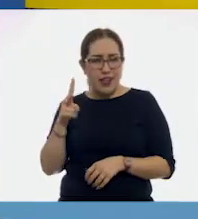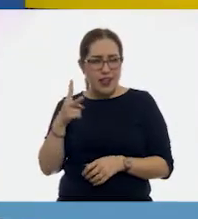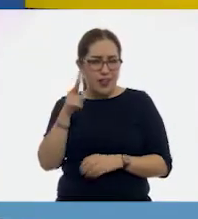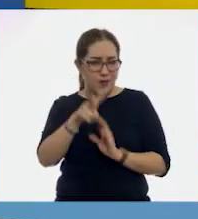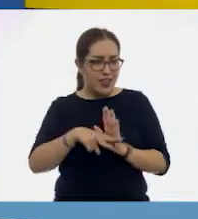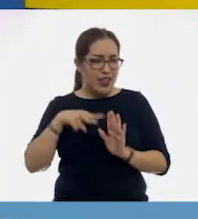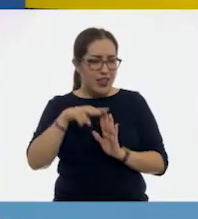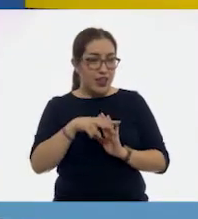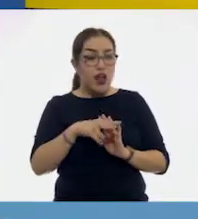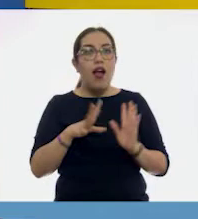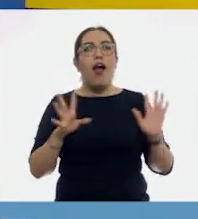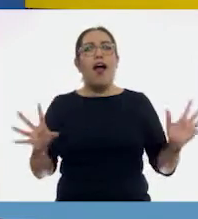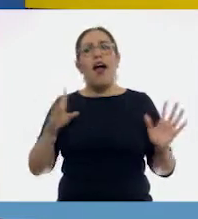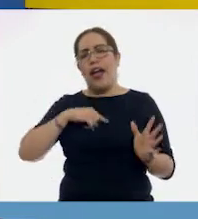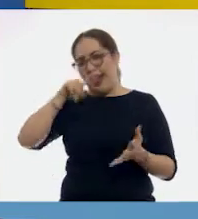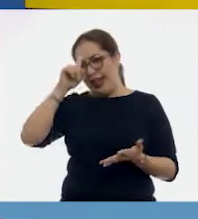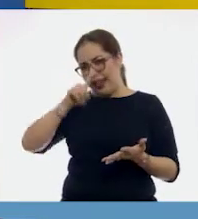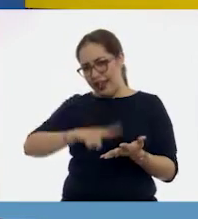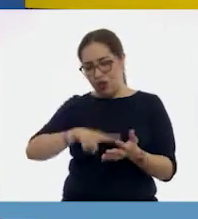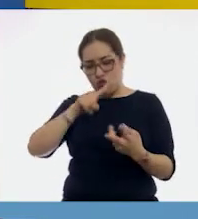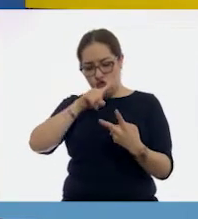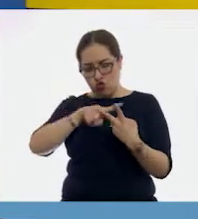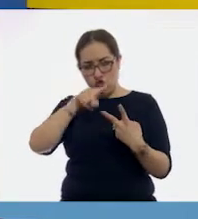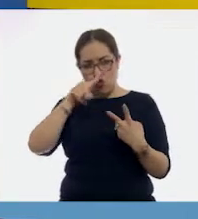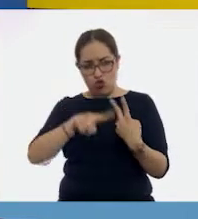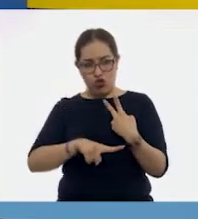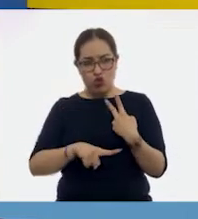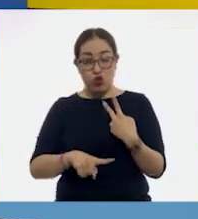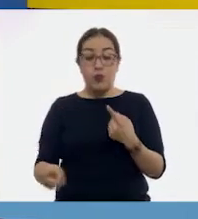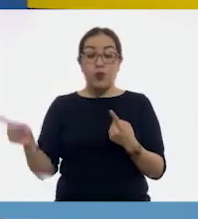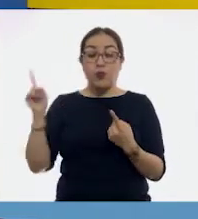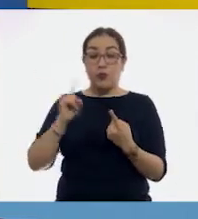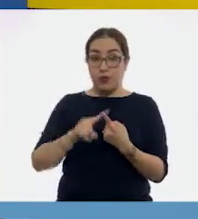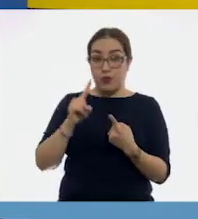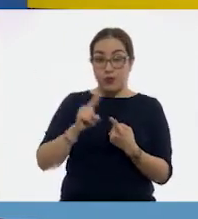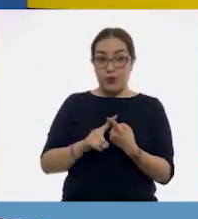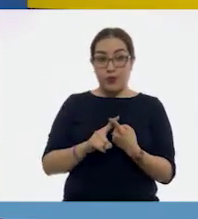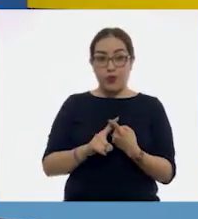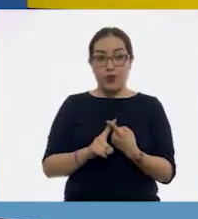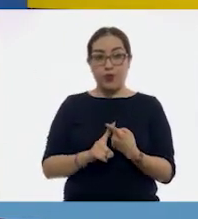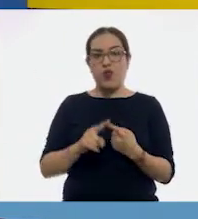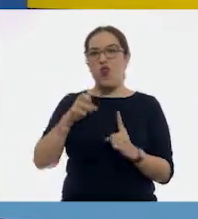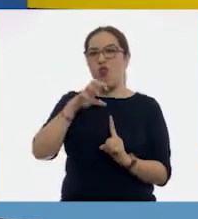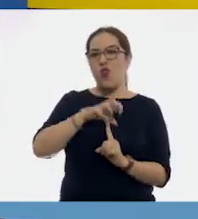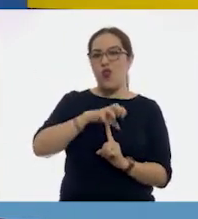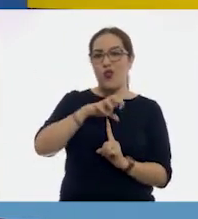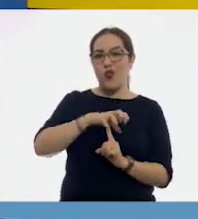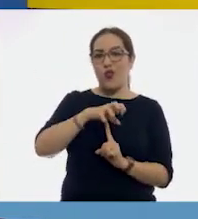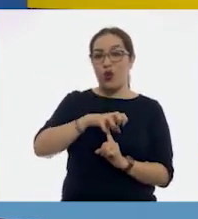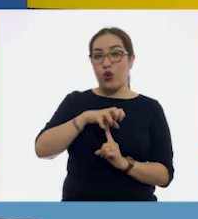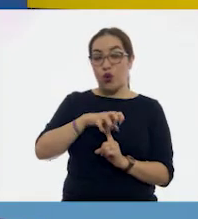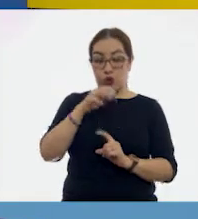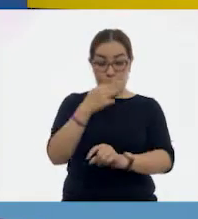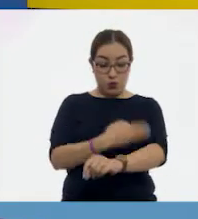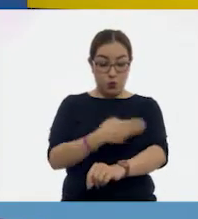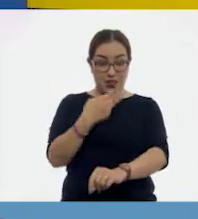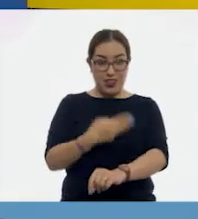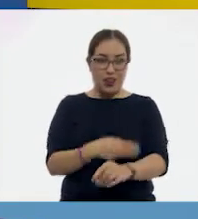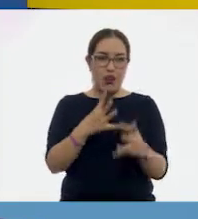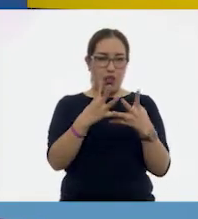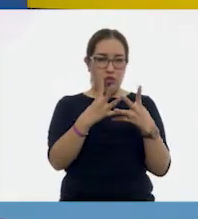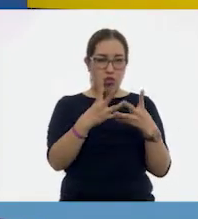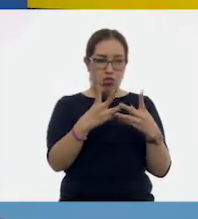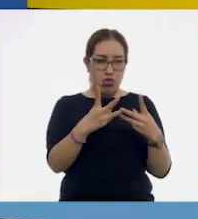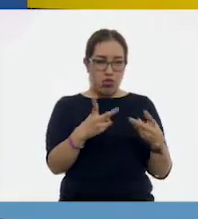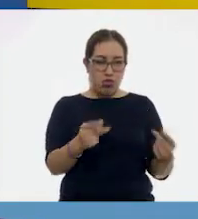Creo que puedo mencionar dos, maestro. Uno tiene que ver con los hongos en la madera que se descompone y que